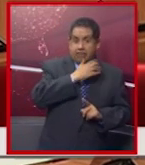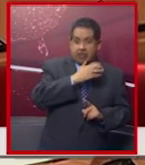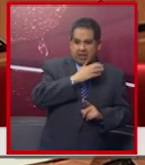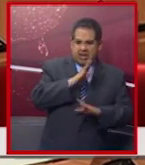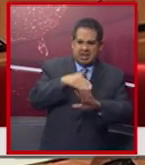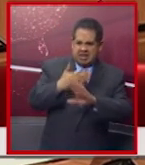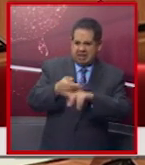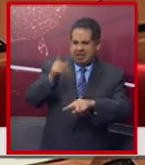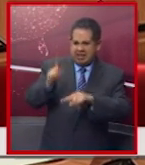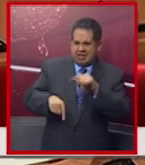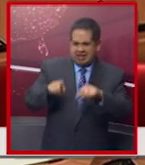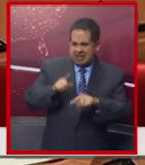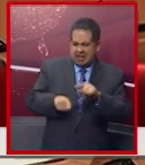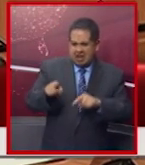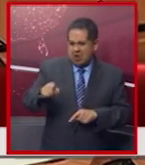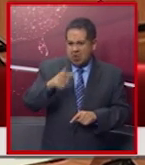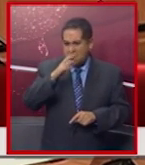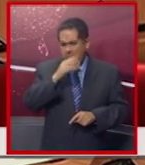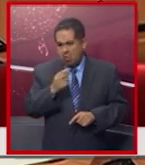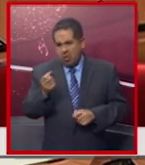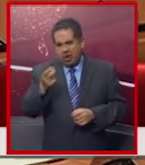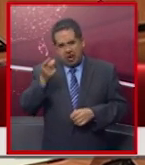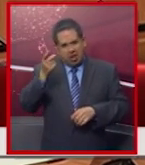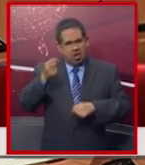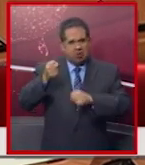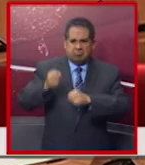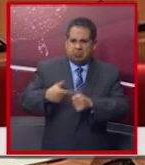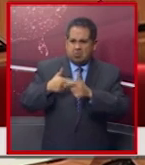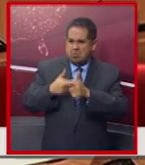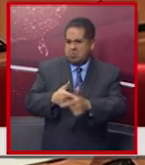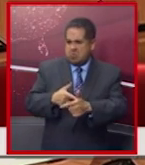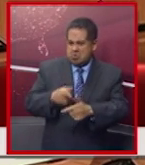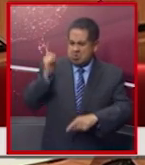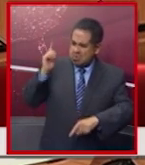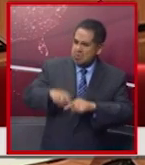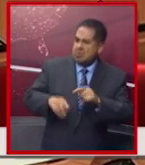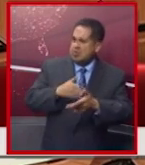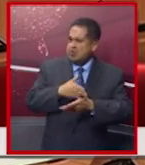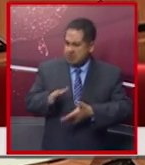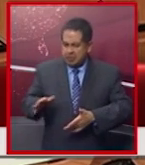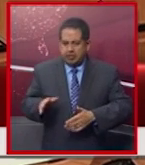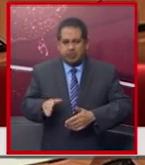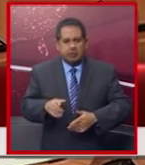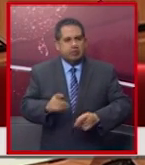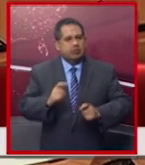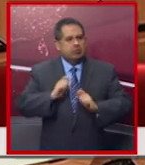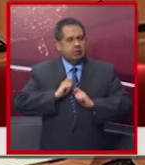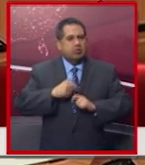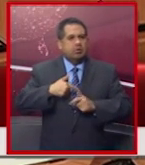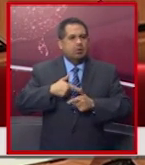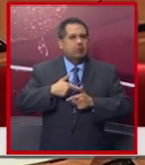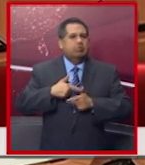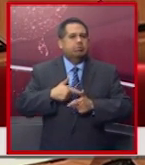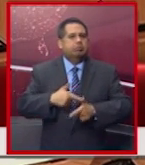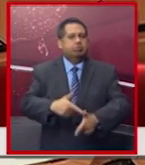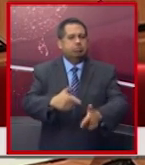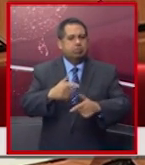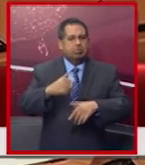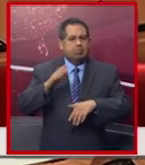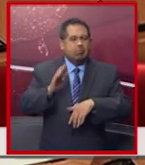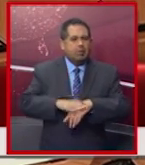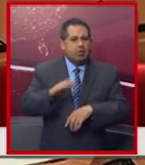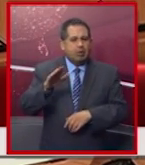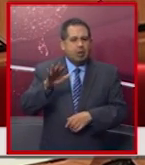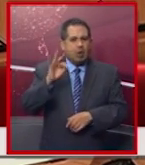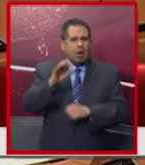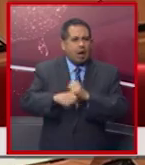el líder revolucionario que luchó contra la dictadura, se preservó en el poder durante más